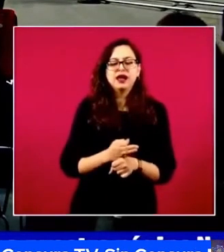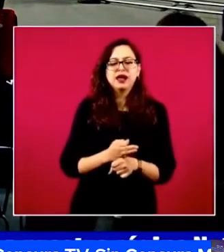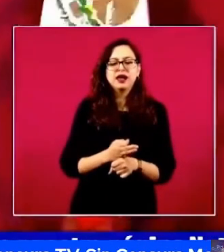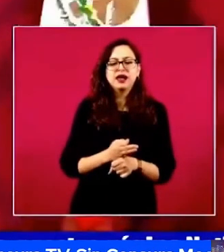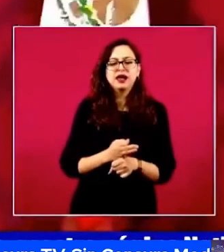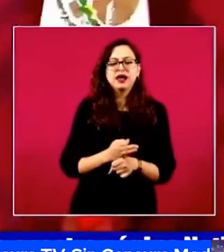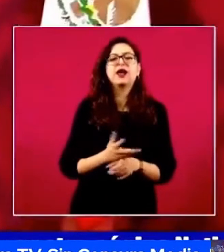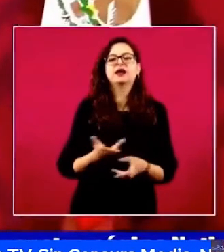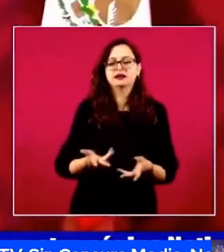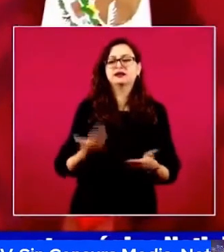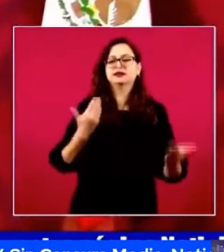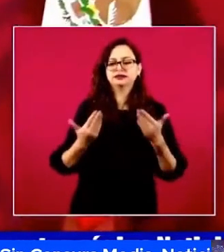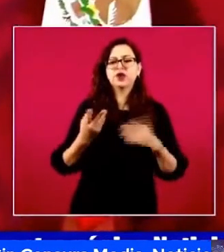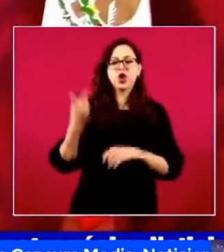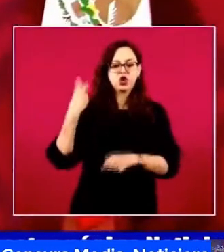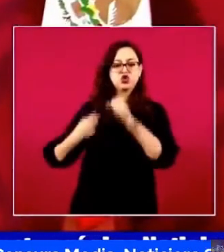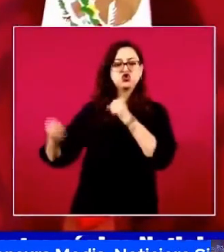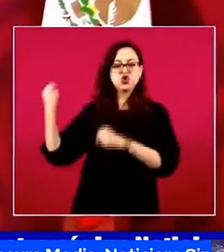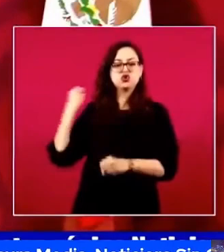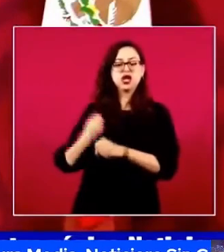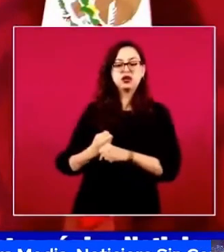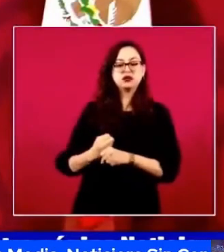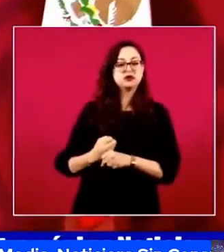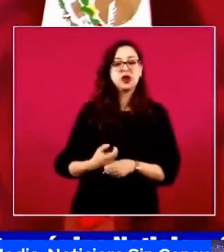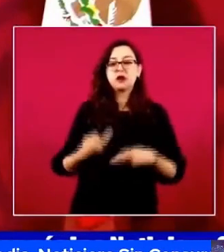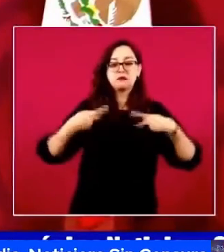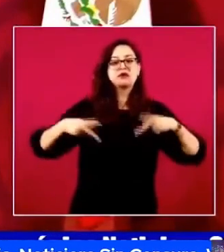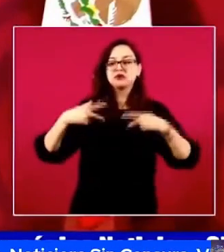Hace dos años. Ya tardamos.